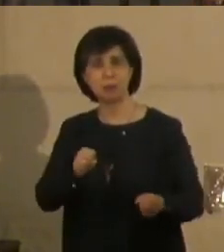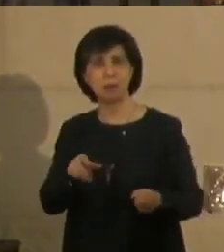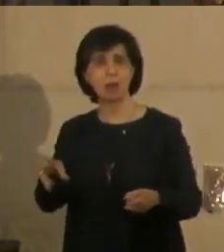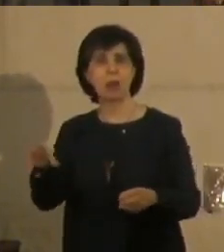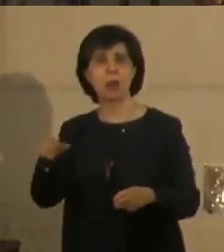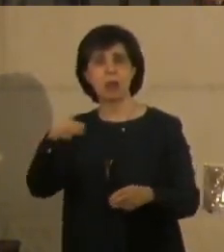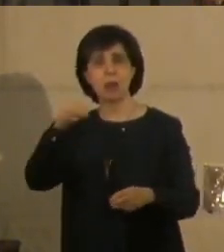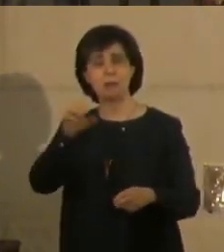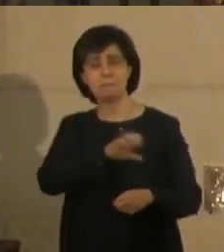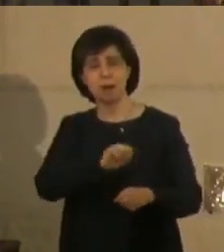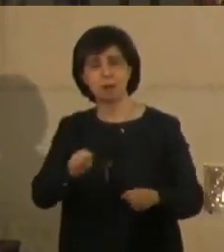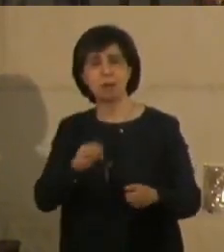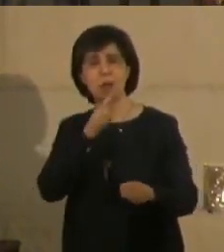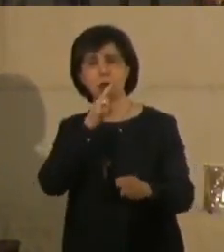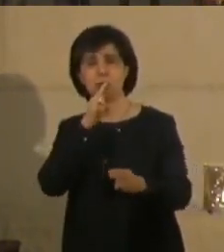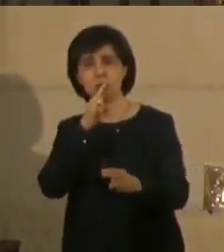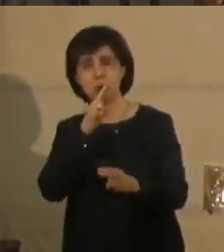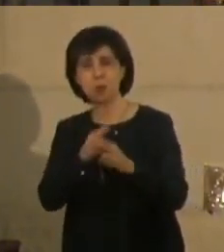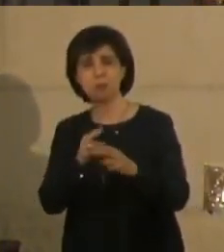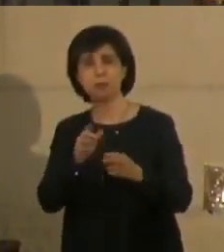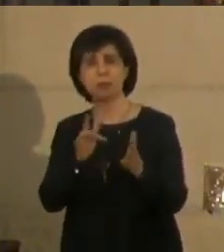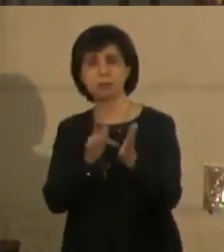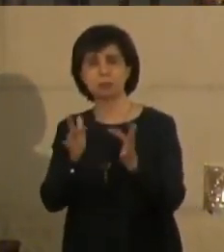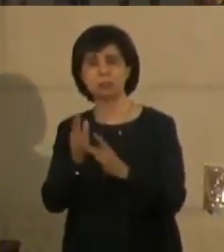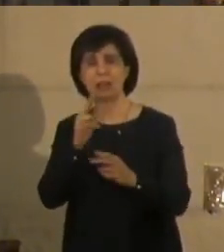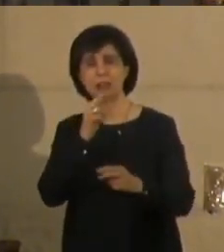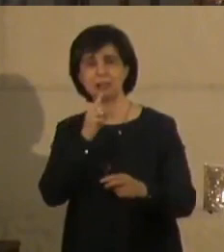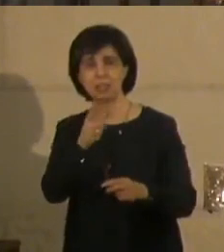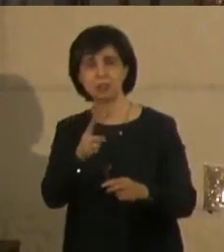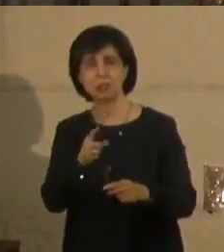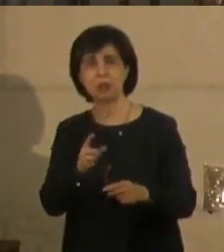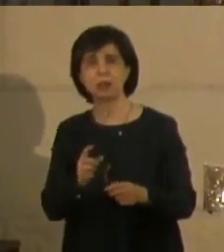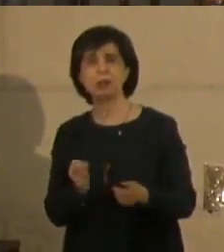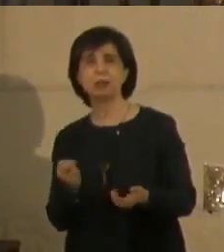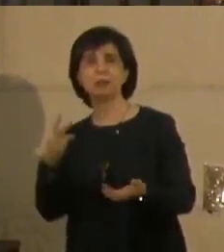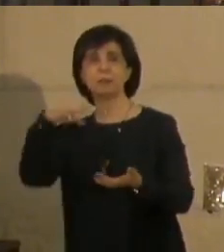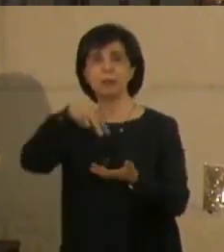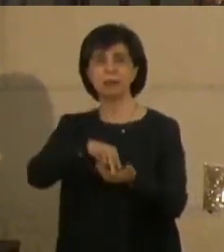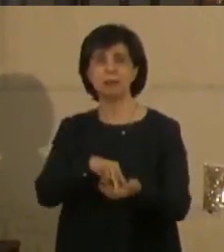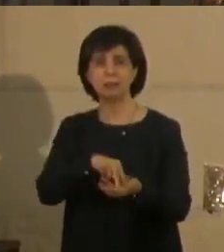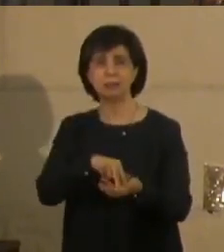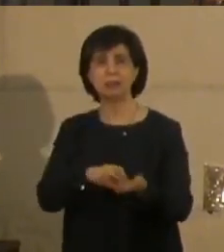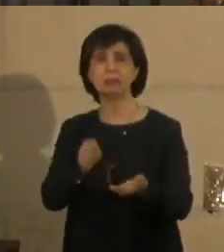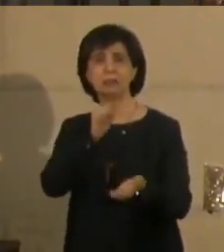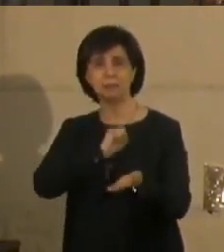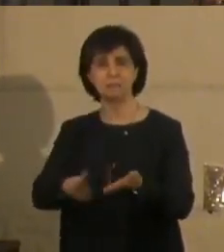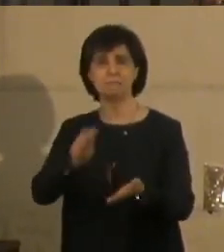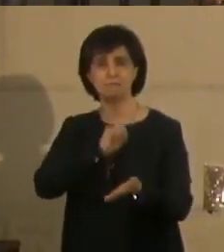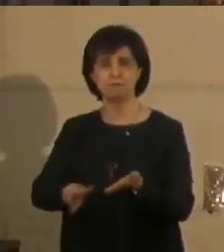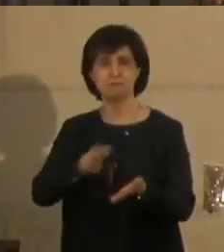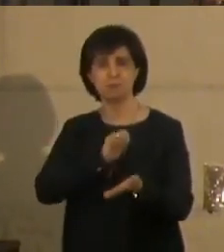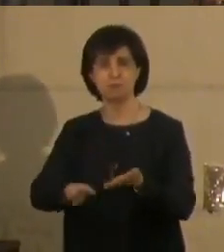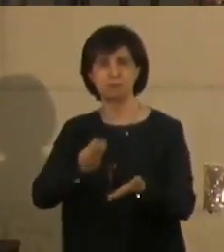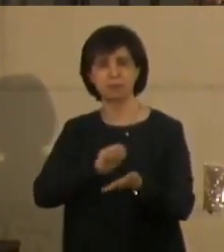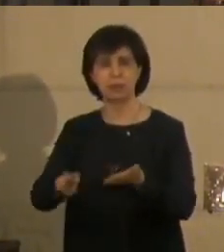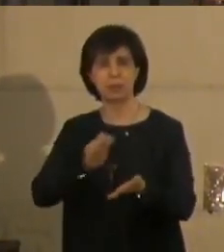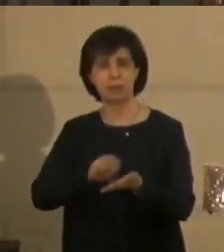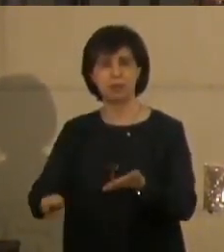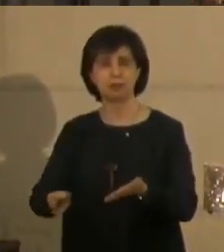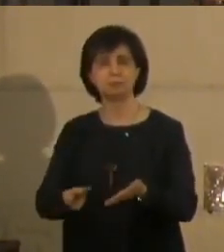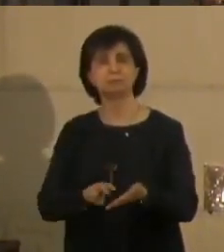Pablo, en nombre de Jesucristo, le dijo, levántate, ponte derecho sobre tus pies. Y aquel hombre echó a